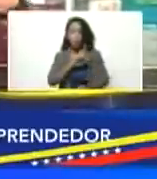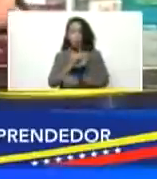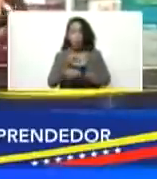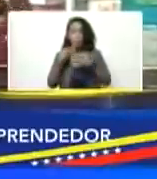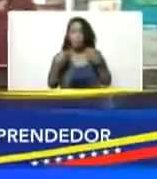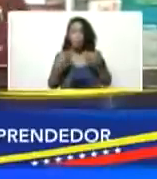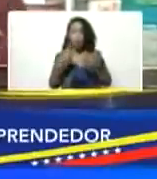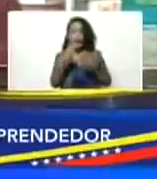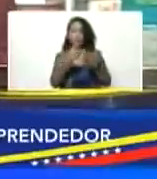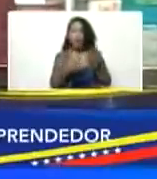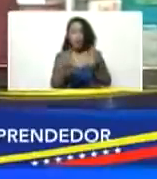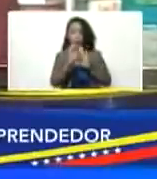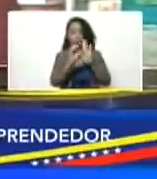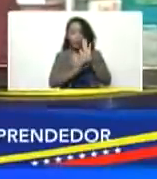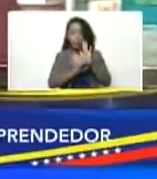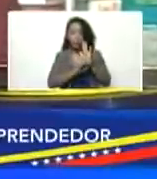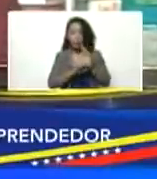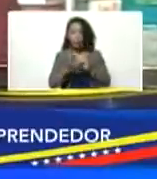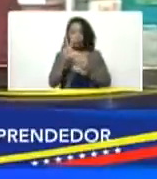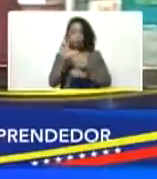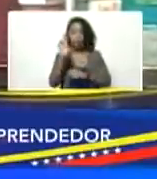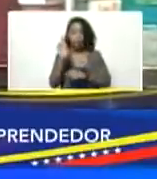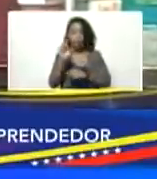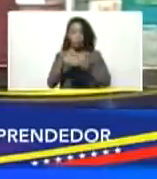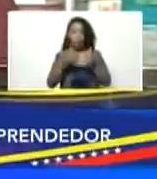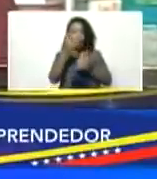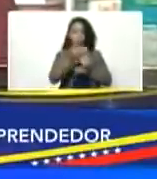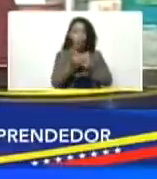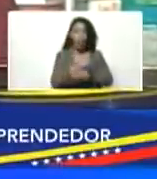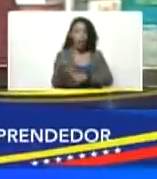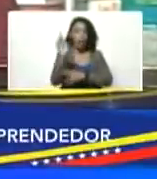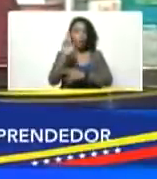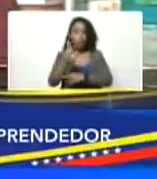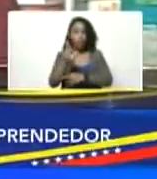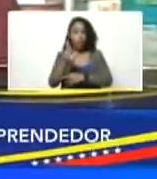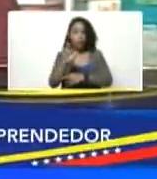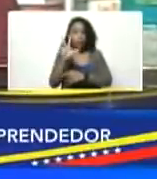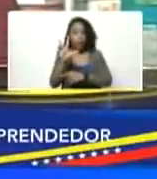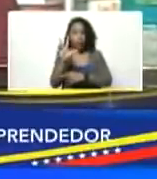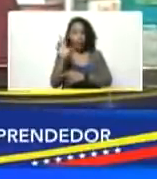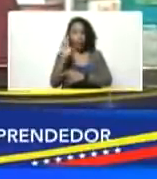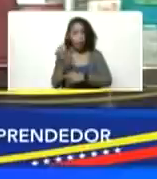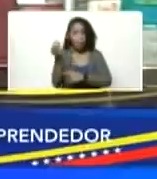en varias etapas, las 3R. Luego lanzó las otras 3.